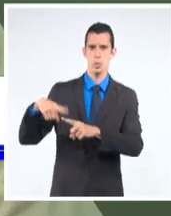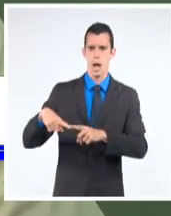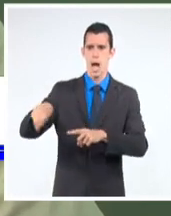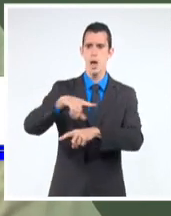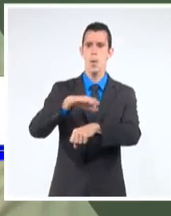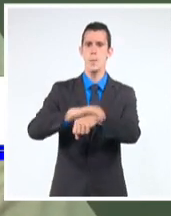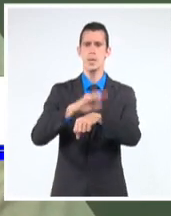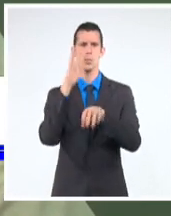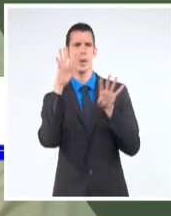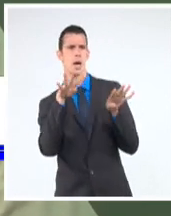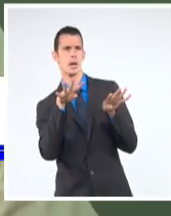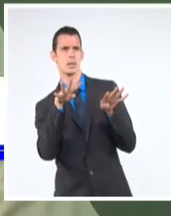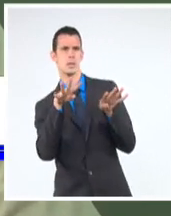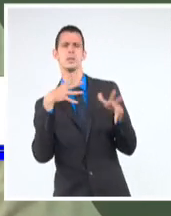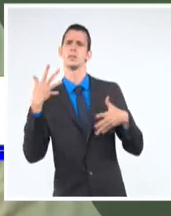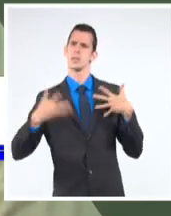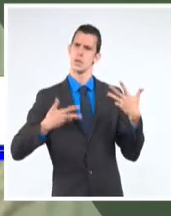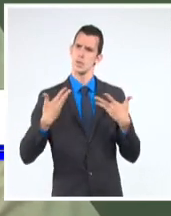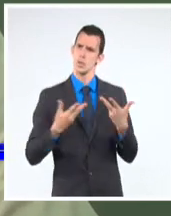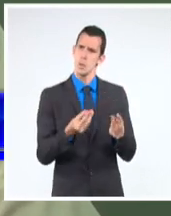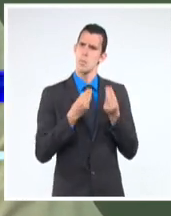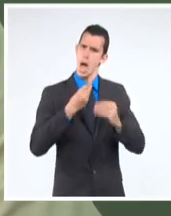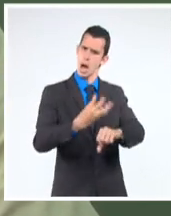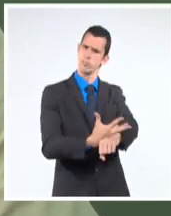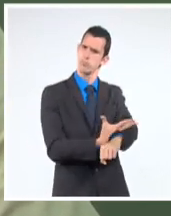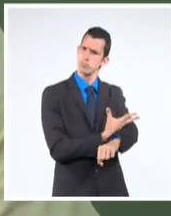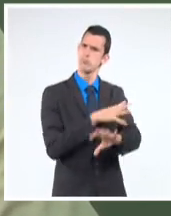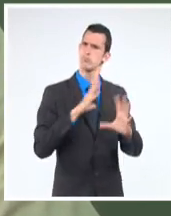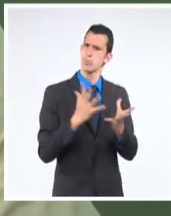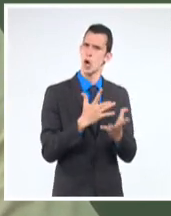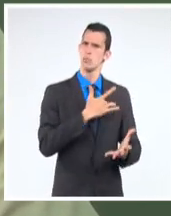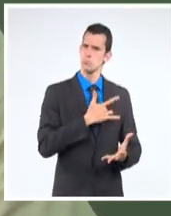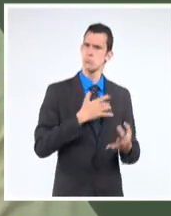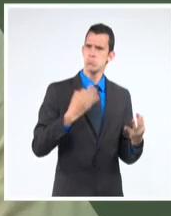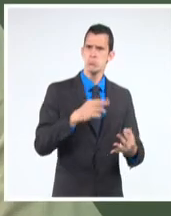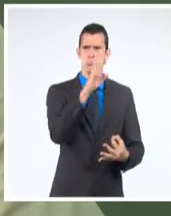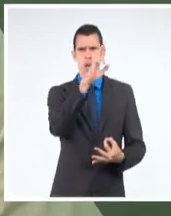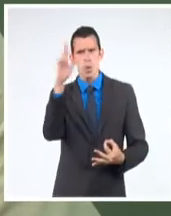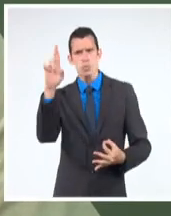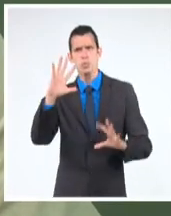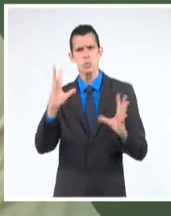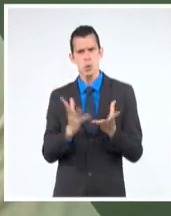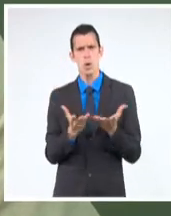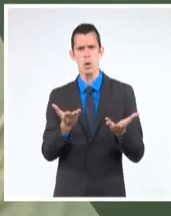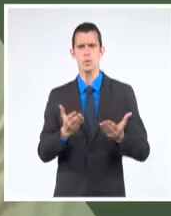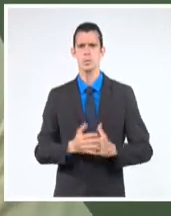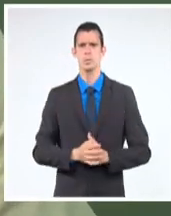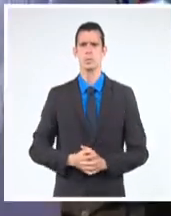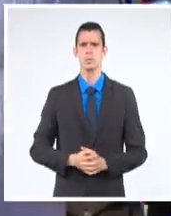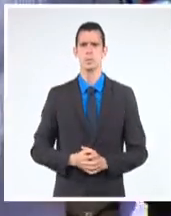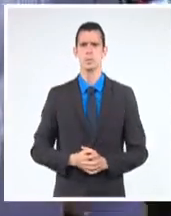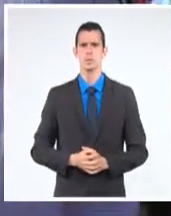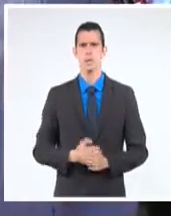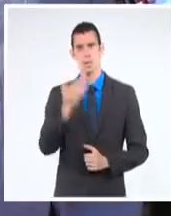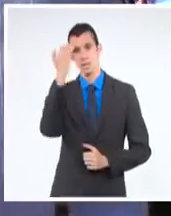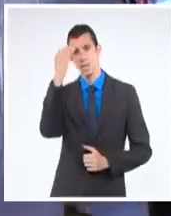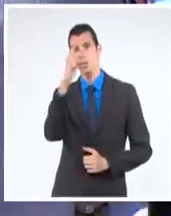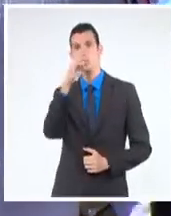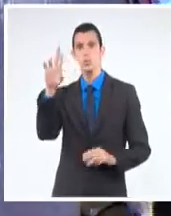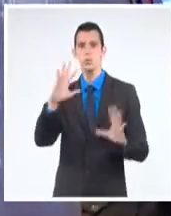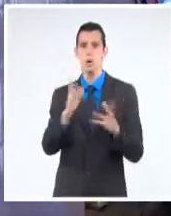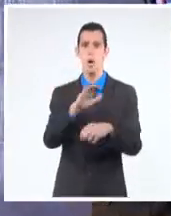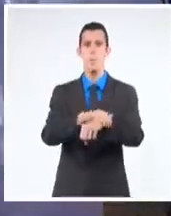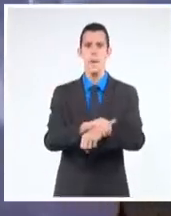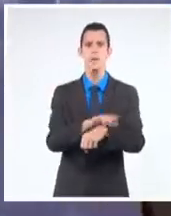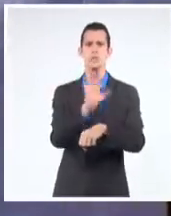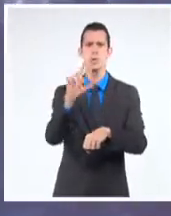nosotros, que es tan grande que gracias a ella ellos pueden tener estos programas en los establecimientos penitenciarios. Este ha sido un reporte